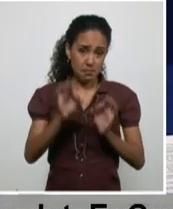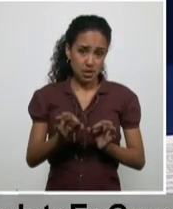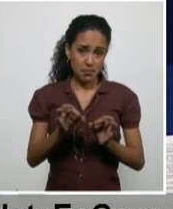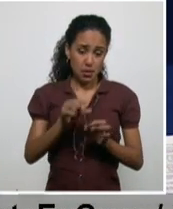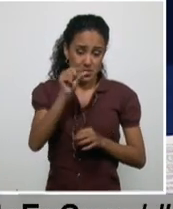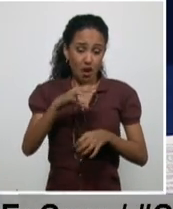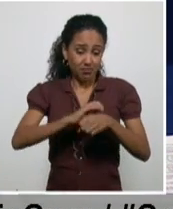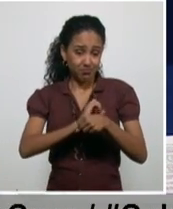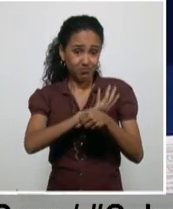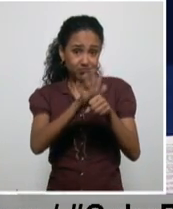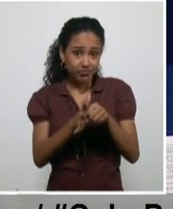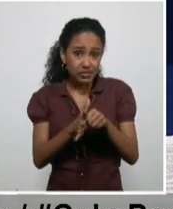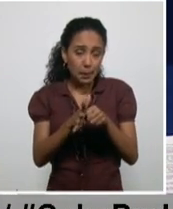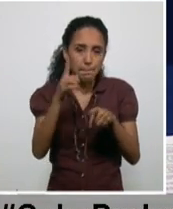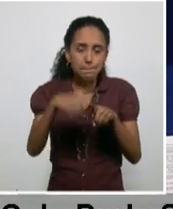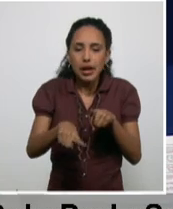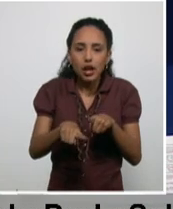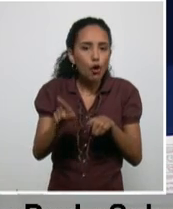continuamente sale.